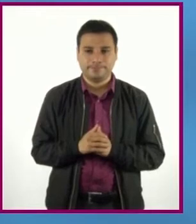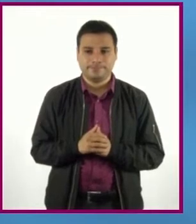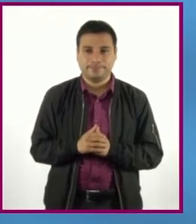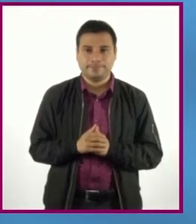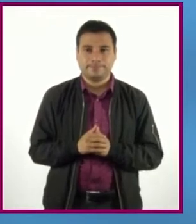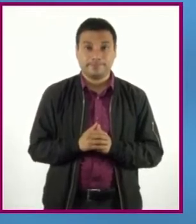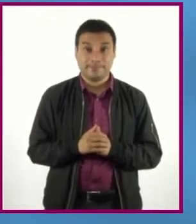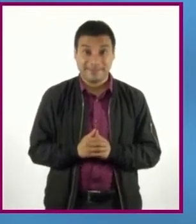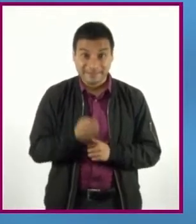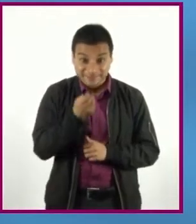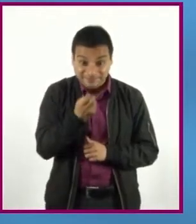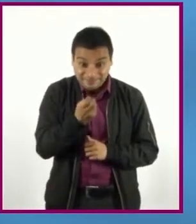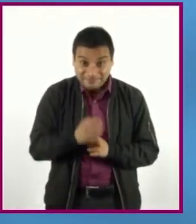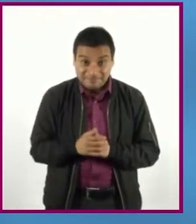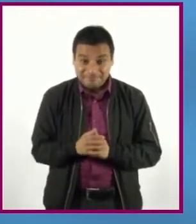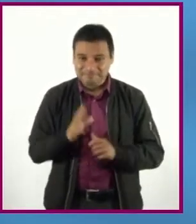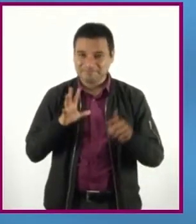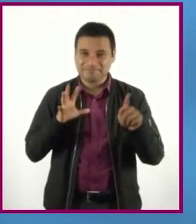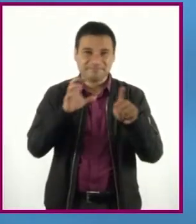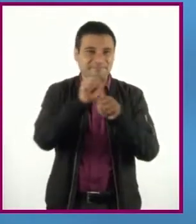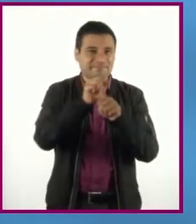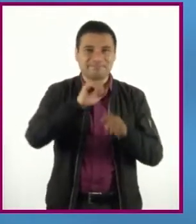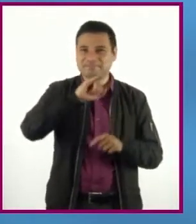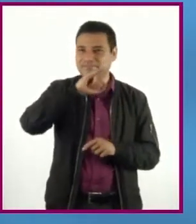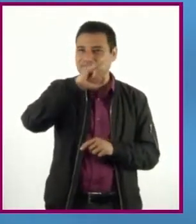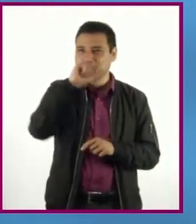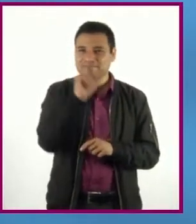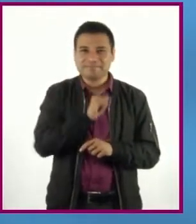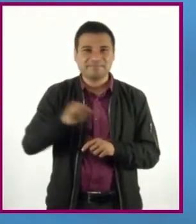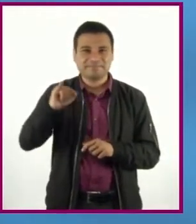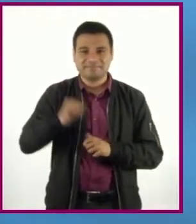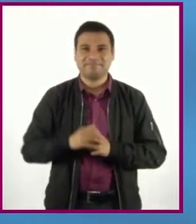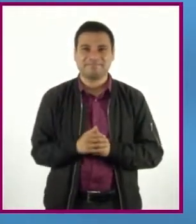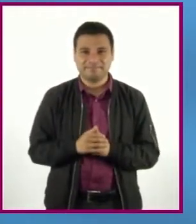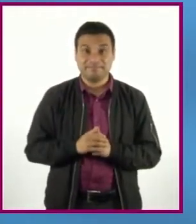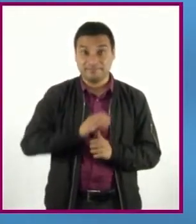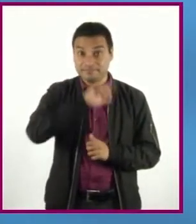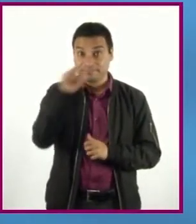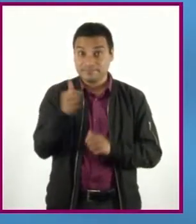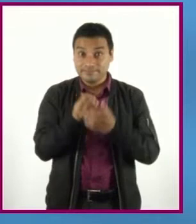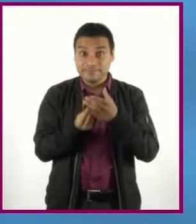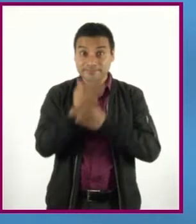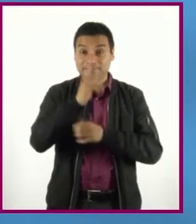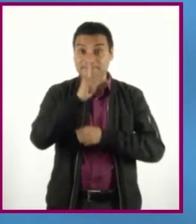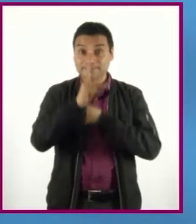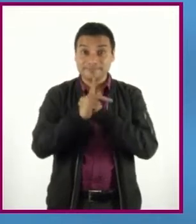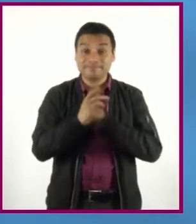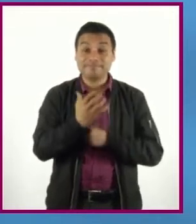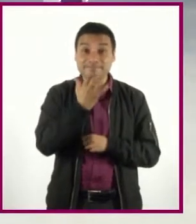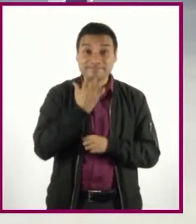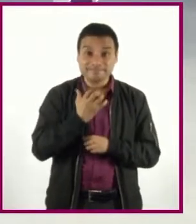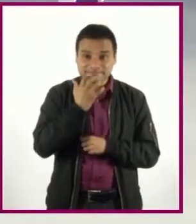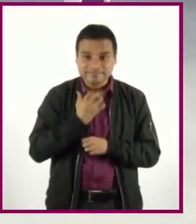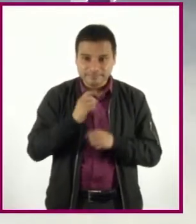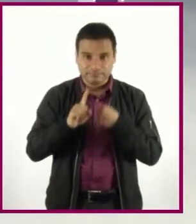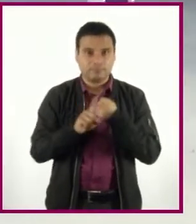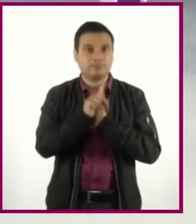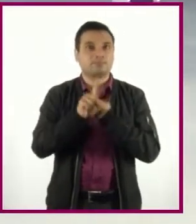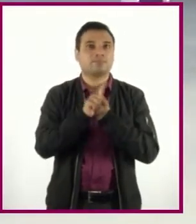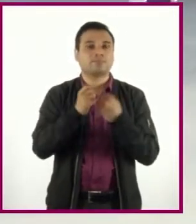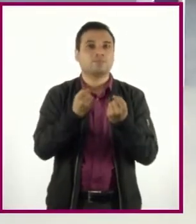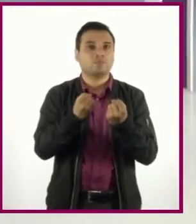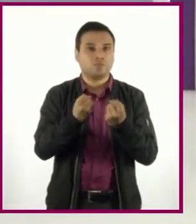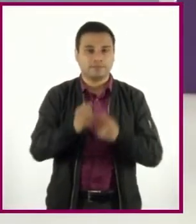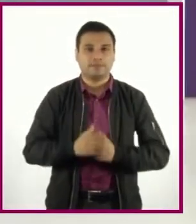esto jamás ocurrió y pronto la creación del Estado de Israel trajo mayores tensiones a la zona. Ahora